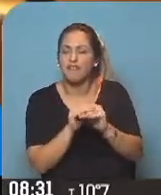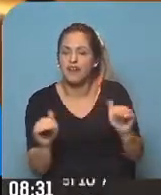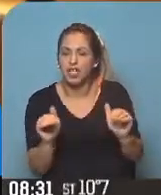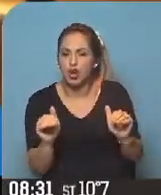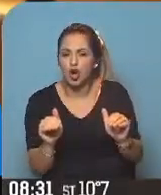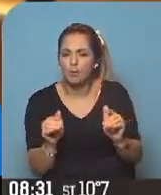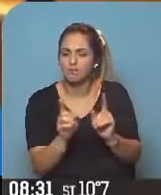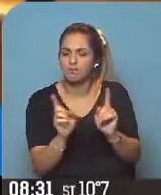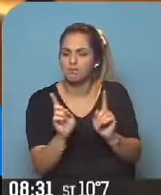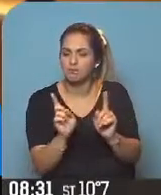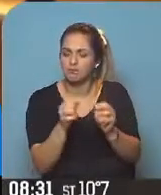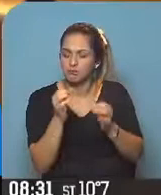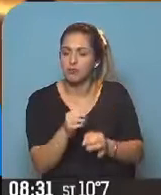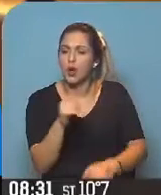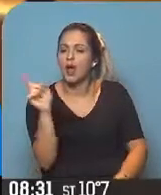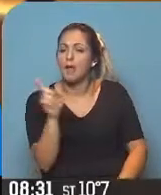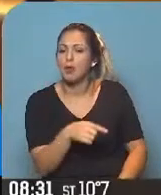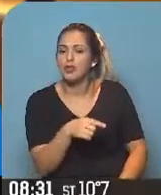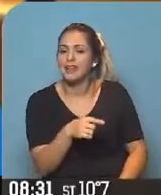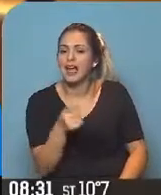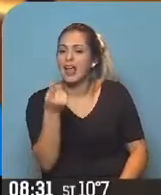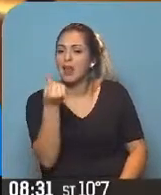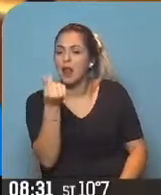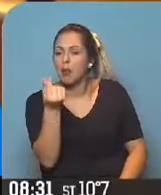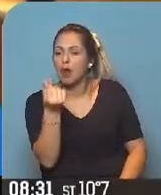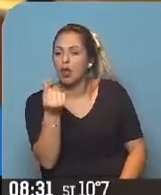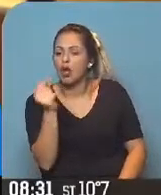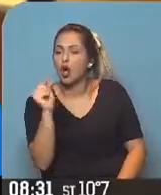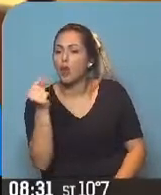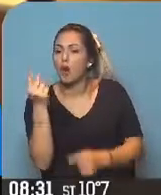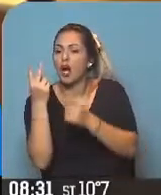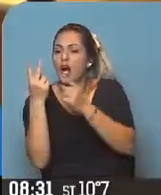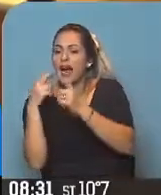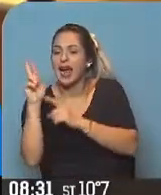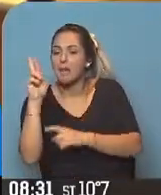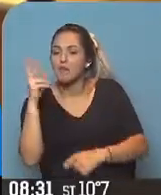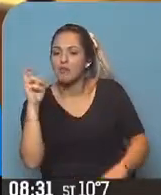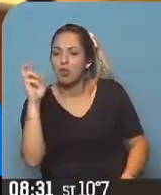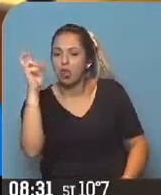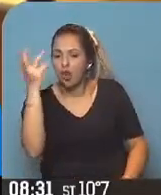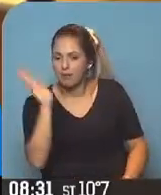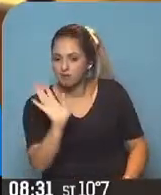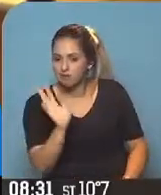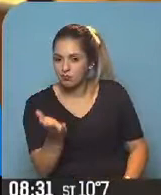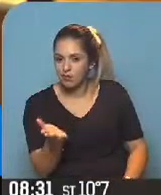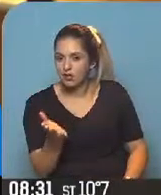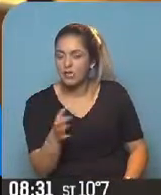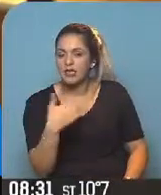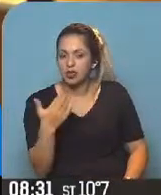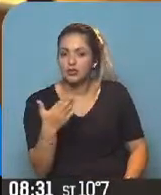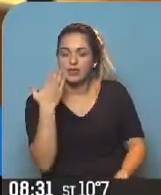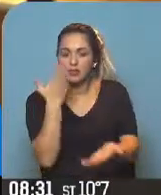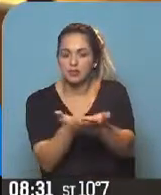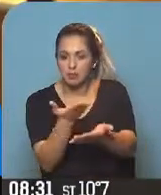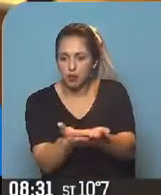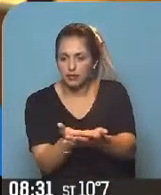valor del tipo de cambio con lo cual uno puede decir que las cifras que se le van a presentar en el